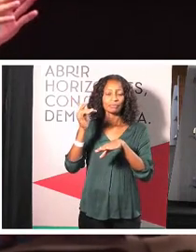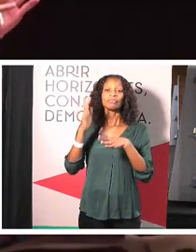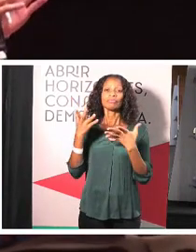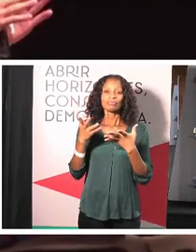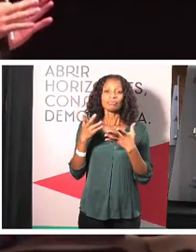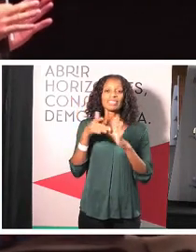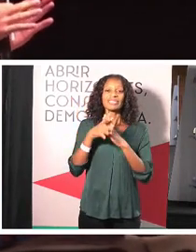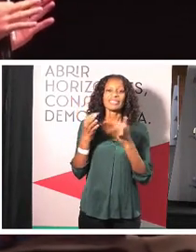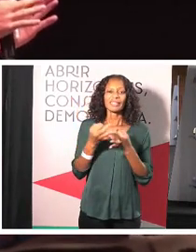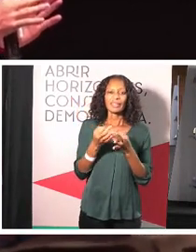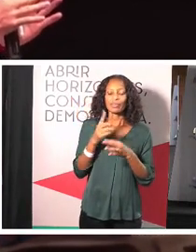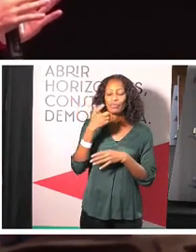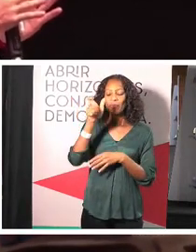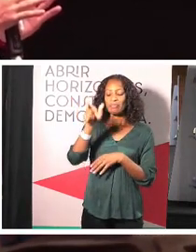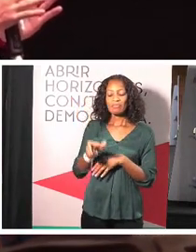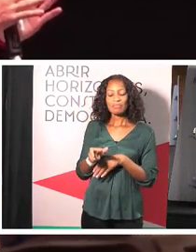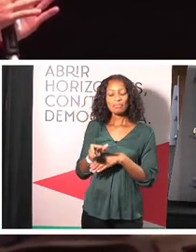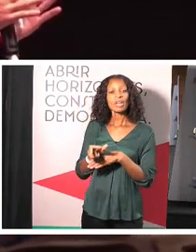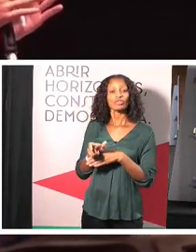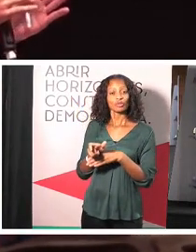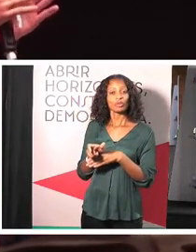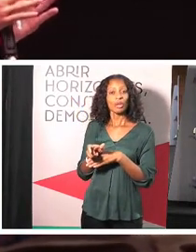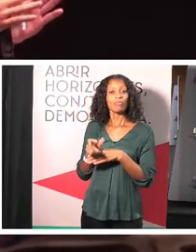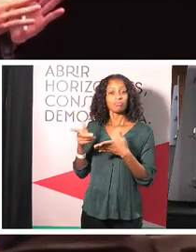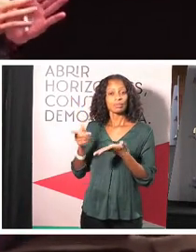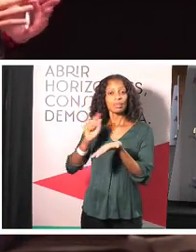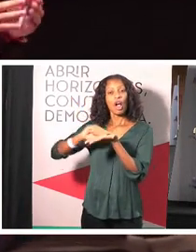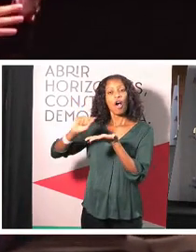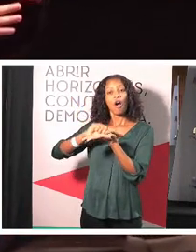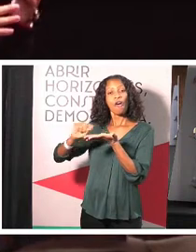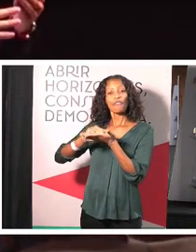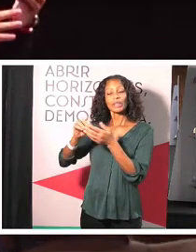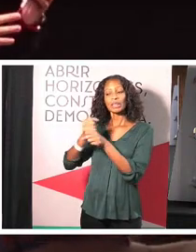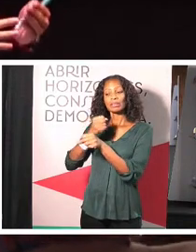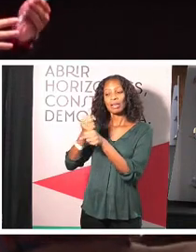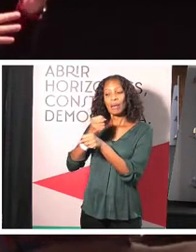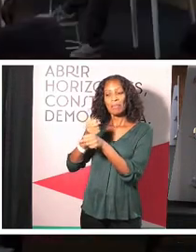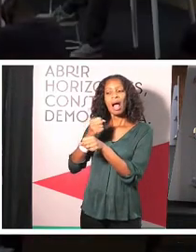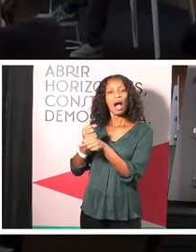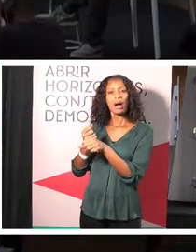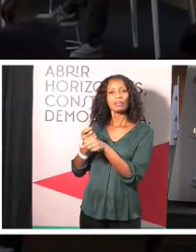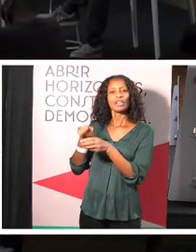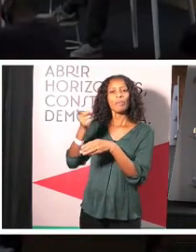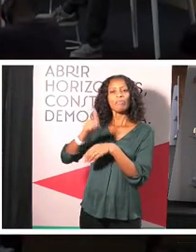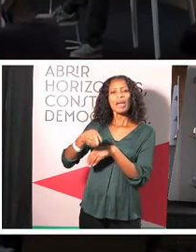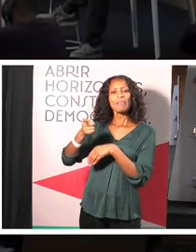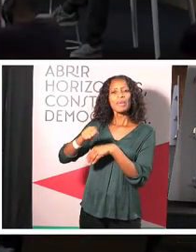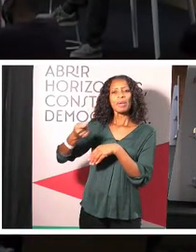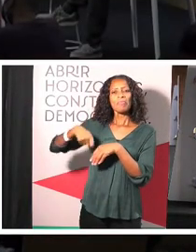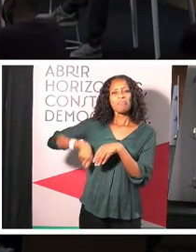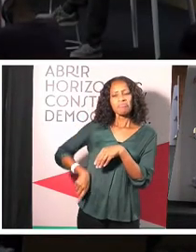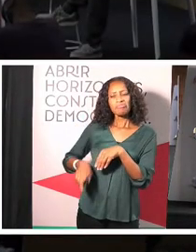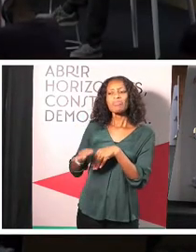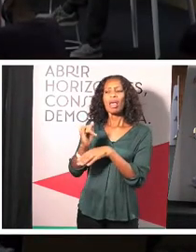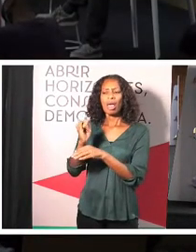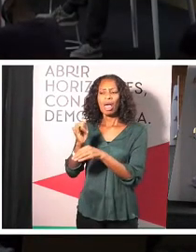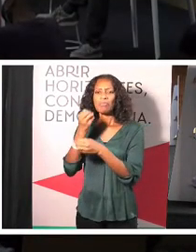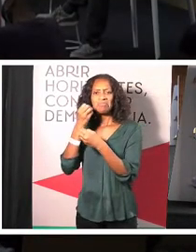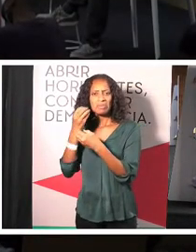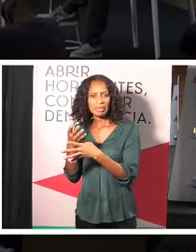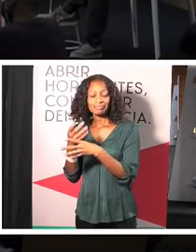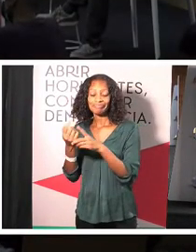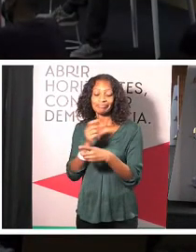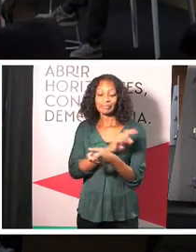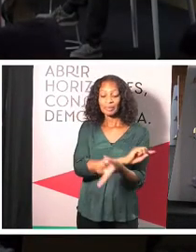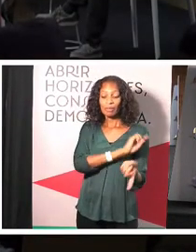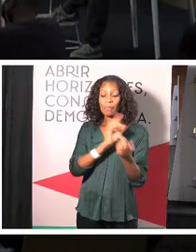que estaba en una oficina, que te garantizaba más o menos y te veía tu nómina y decía, pues tú puedes pagar este préstamo, tú no. Lo han cambiado